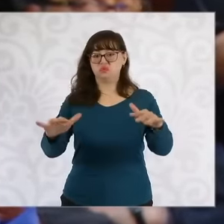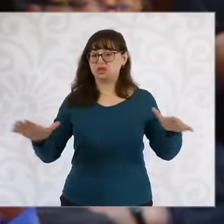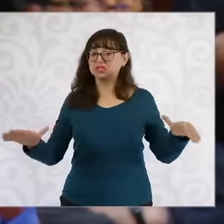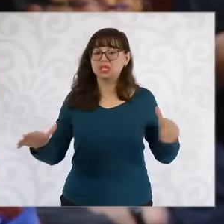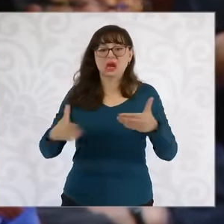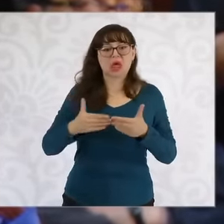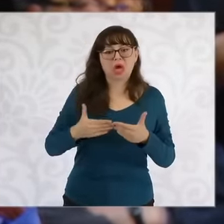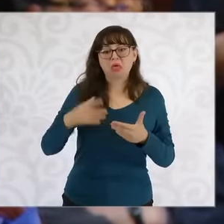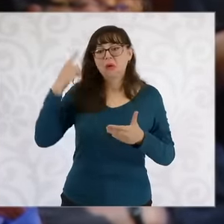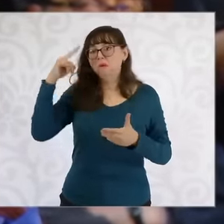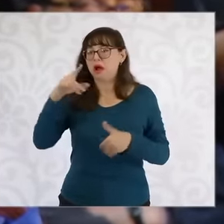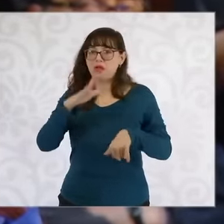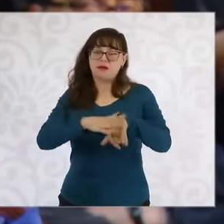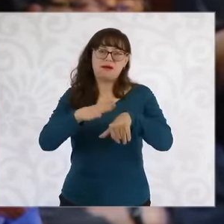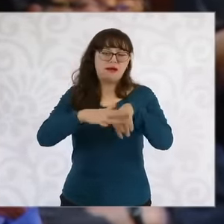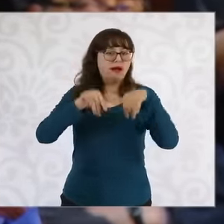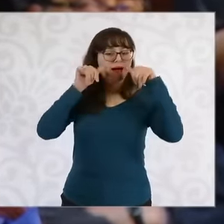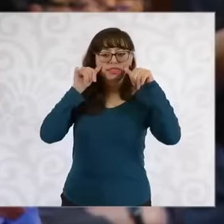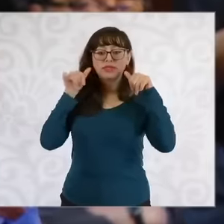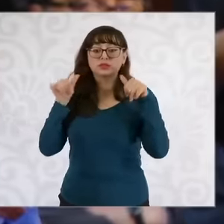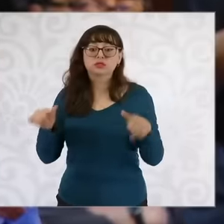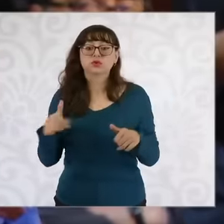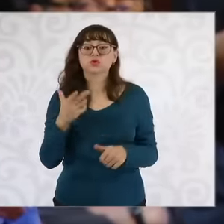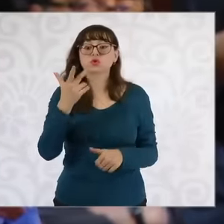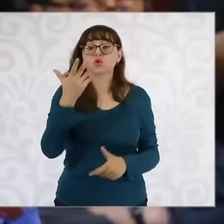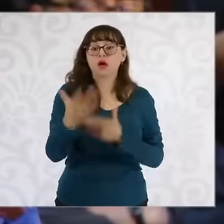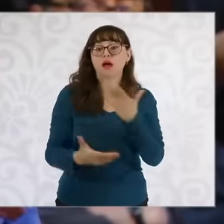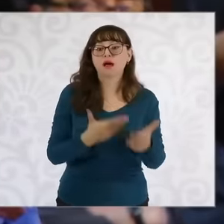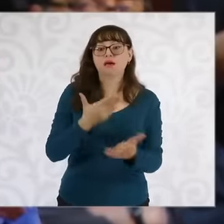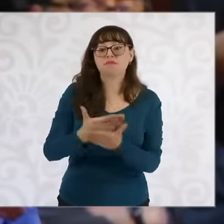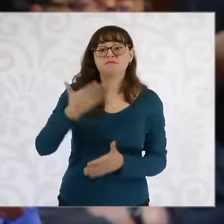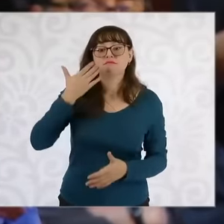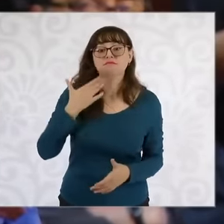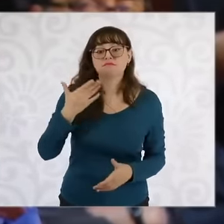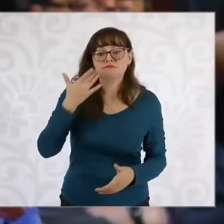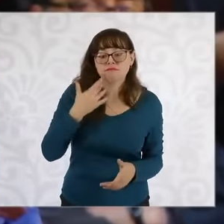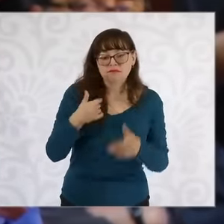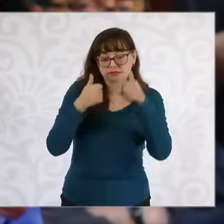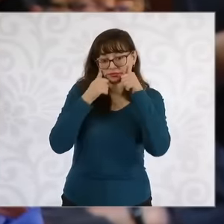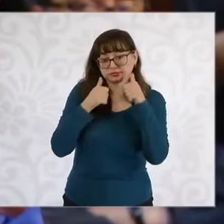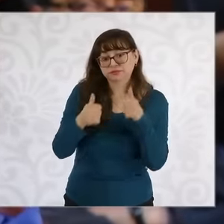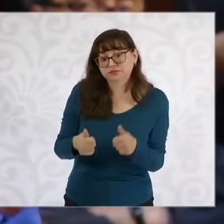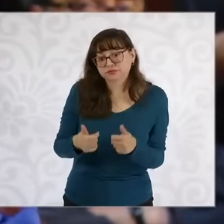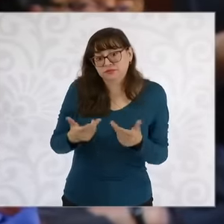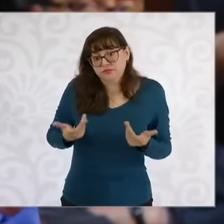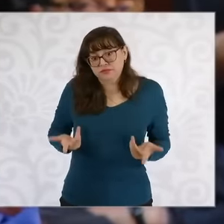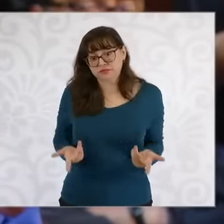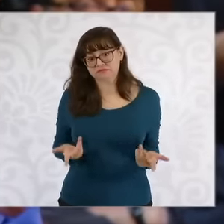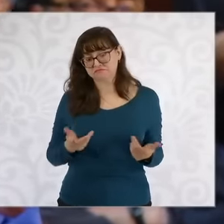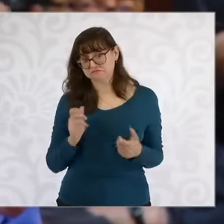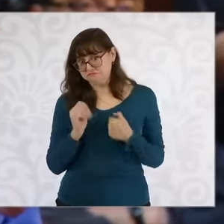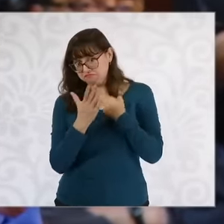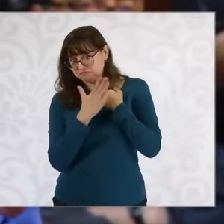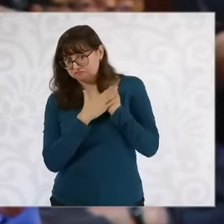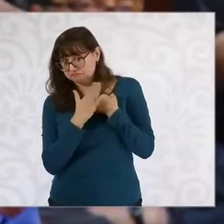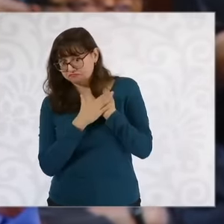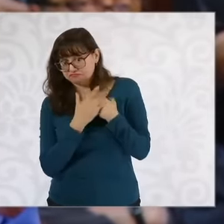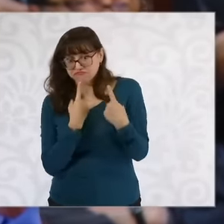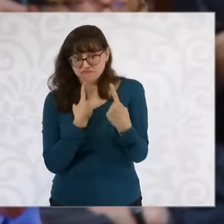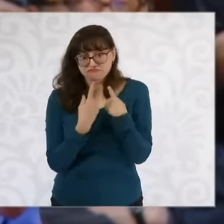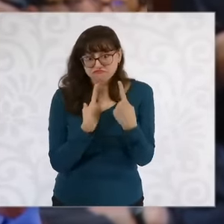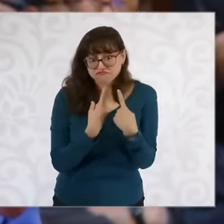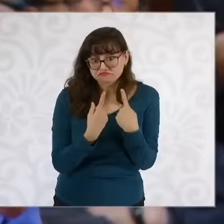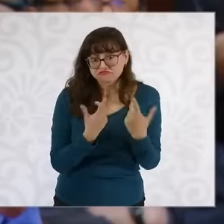mundo. Esperamos su amable respuesta y quedamos atentos a cualquier convocatoria para